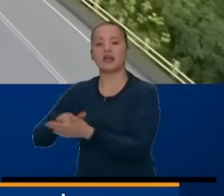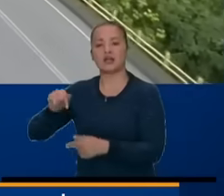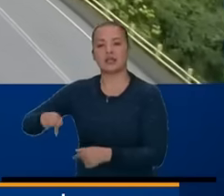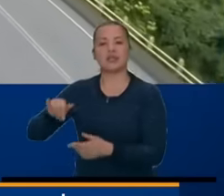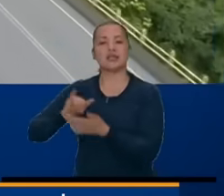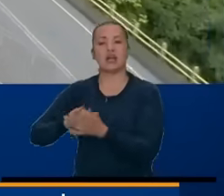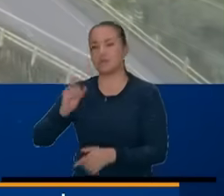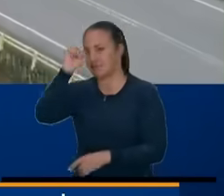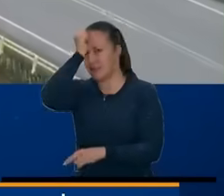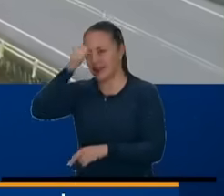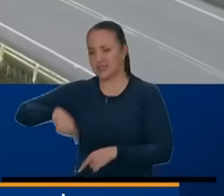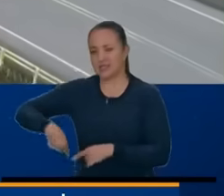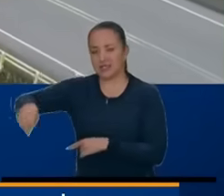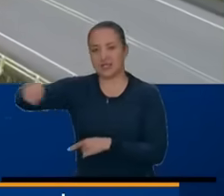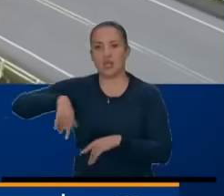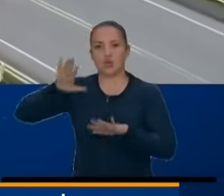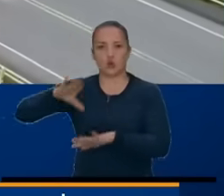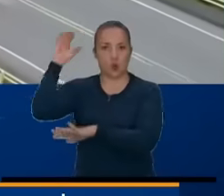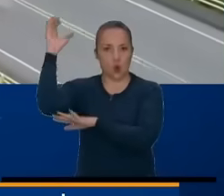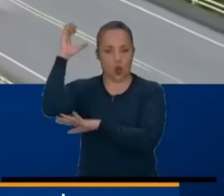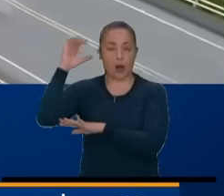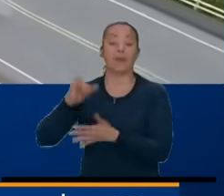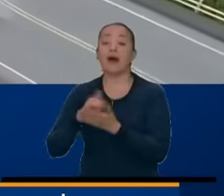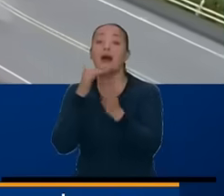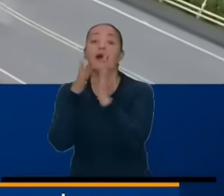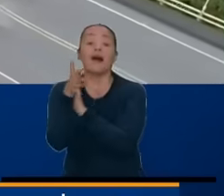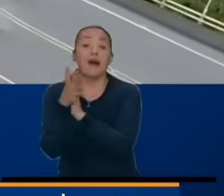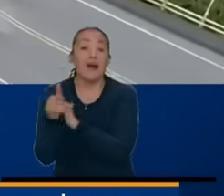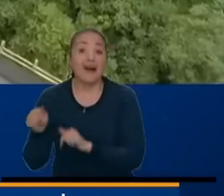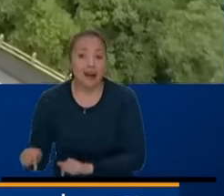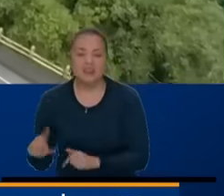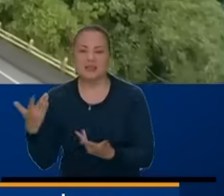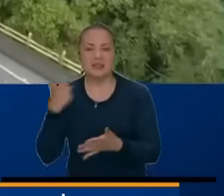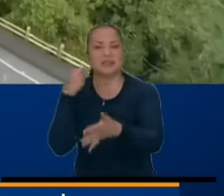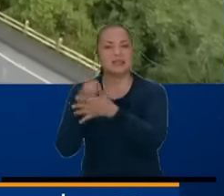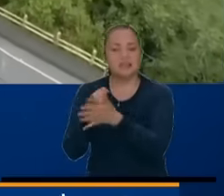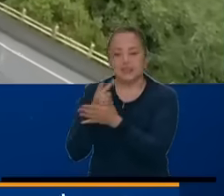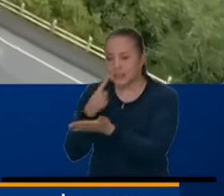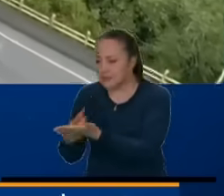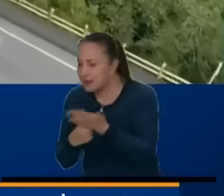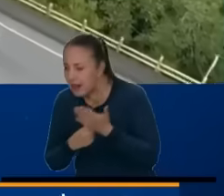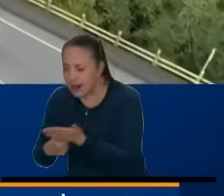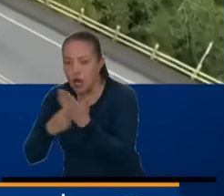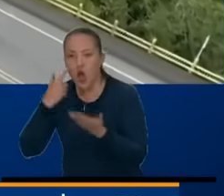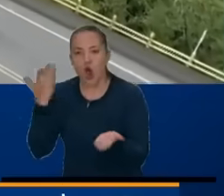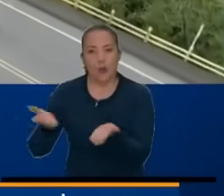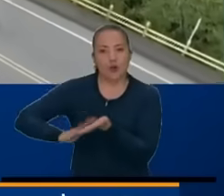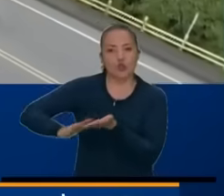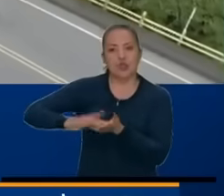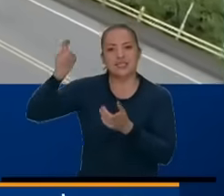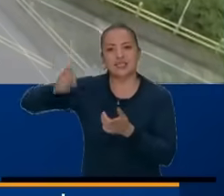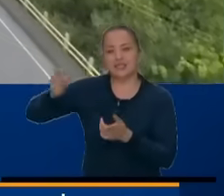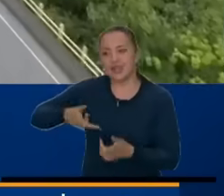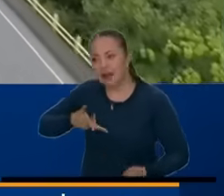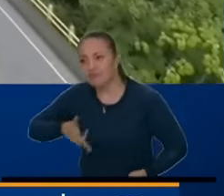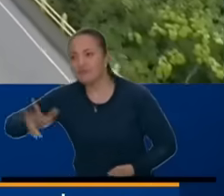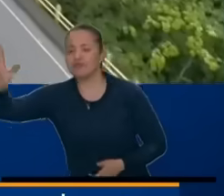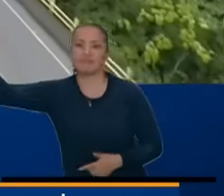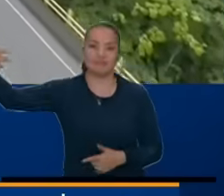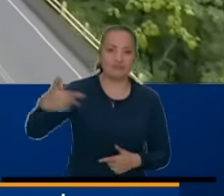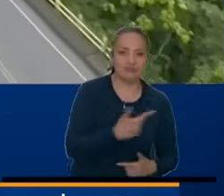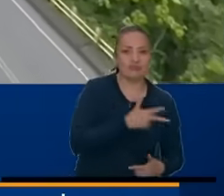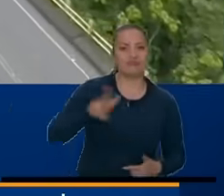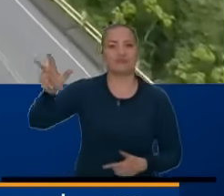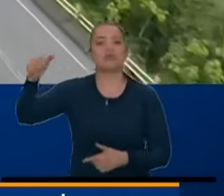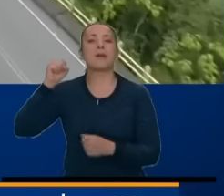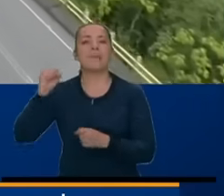punto principal del territorio colombiano. Lo que se ha mencionado precisamente es buscando soluciones para garantizar la movilidad a este departamento de